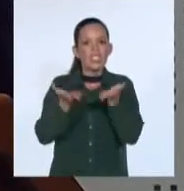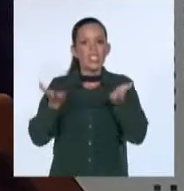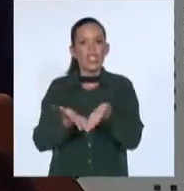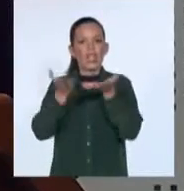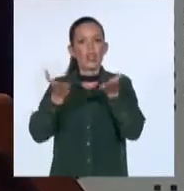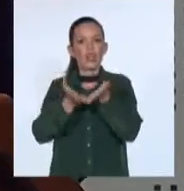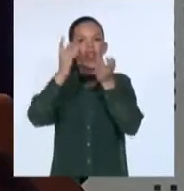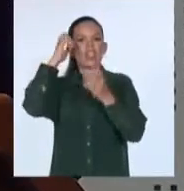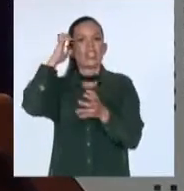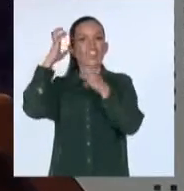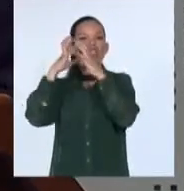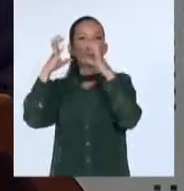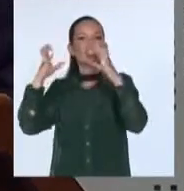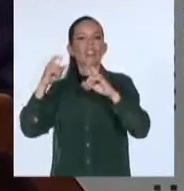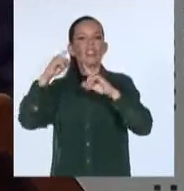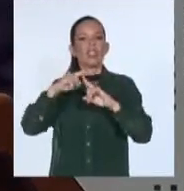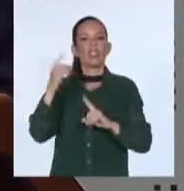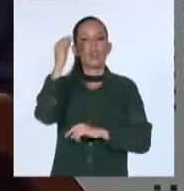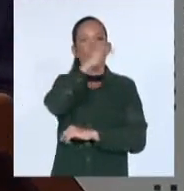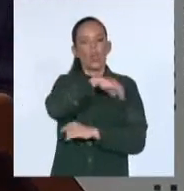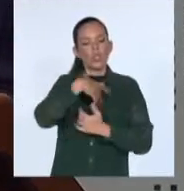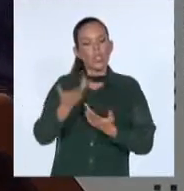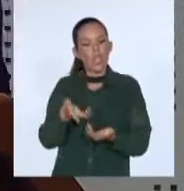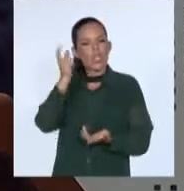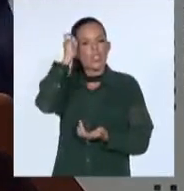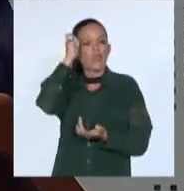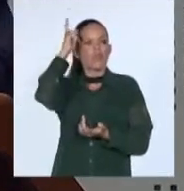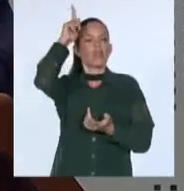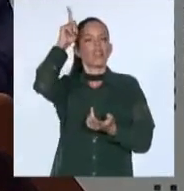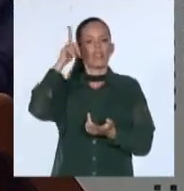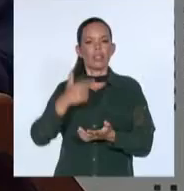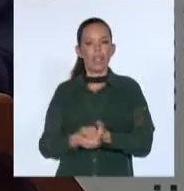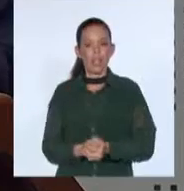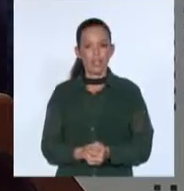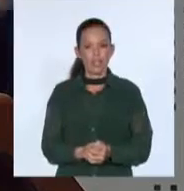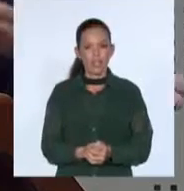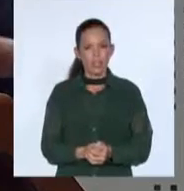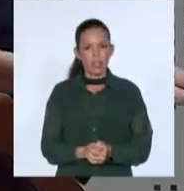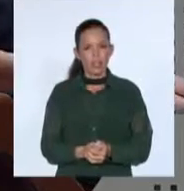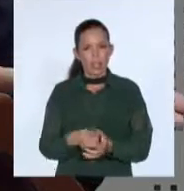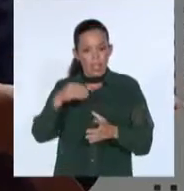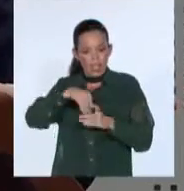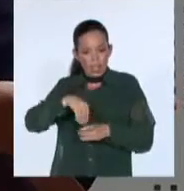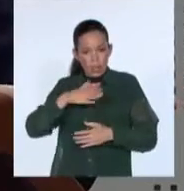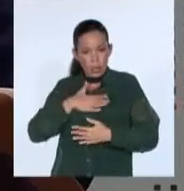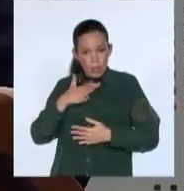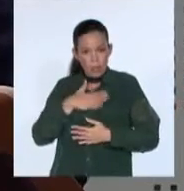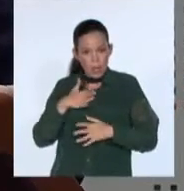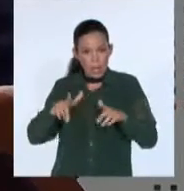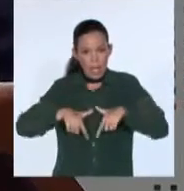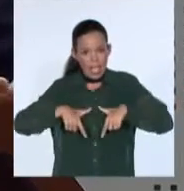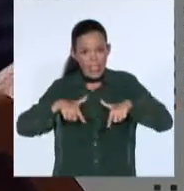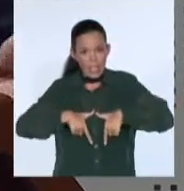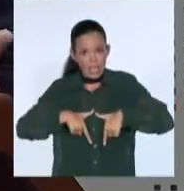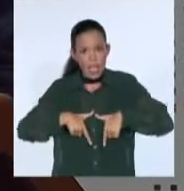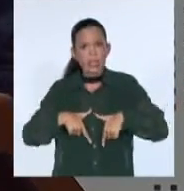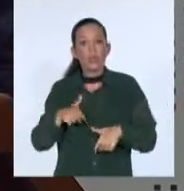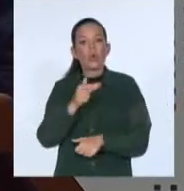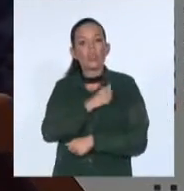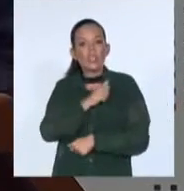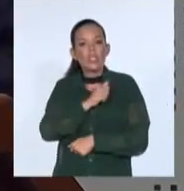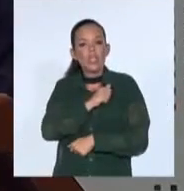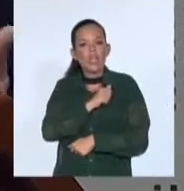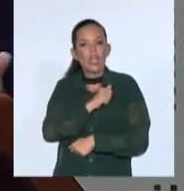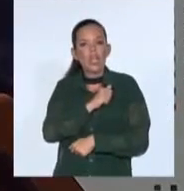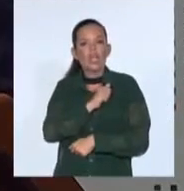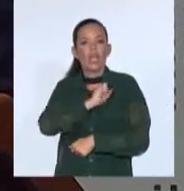de la ciencia y de la tecnología de otros? En mi país hay candidatos que me quieren suceder en la presidencia